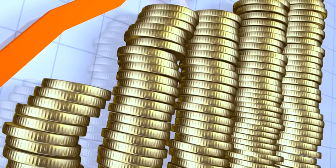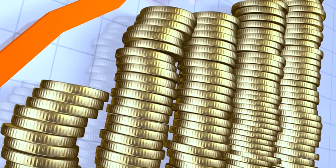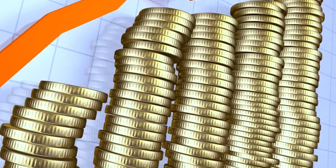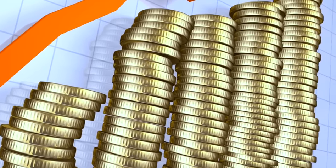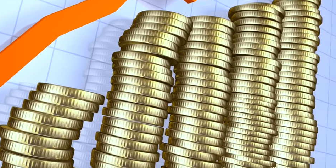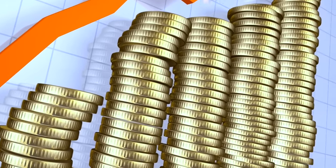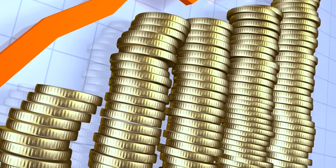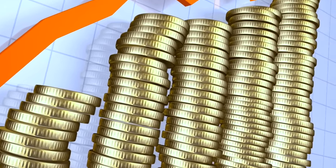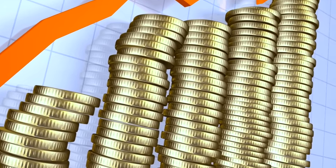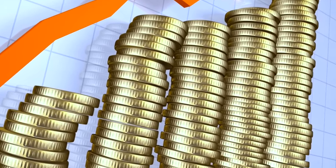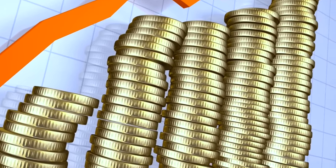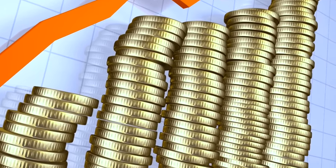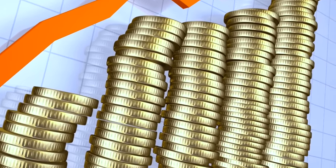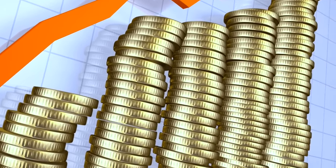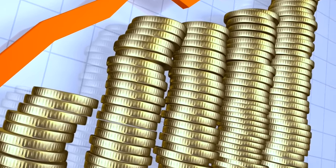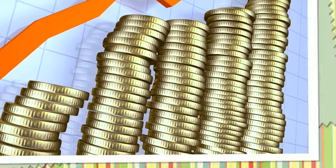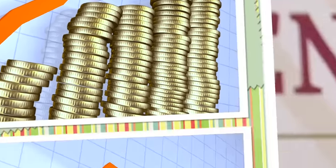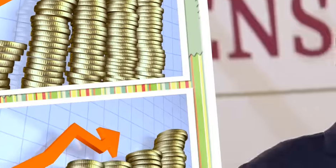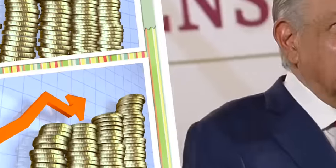caso.